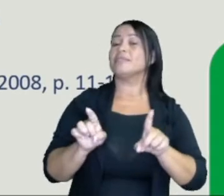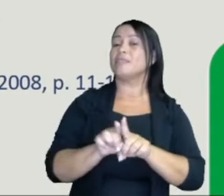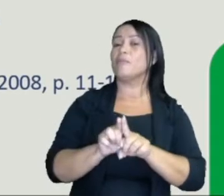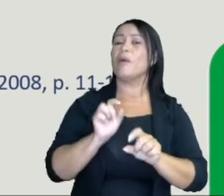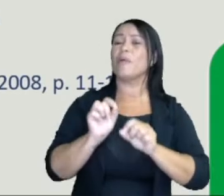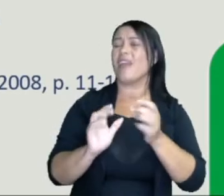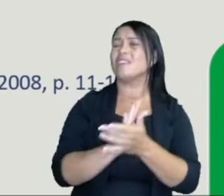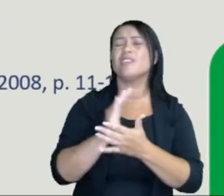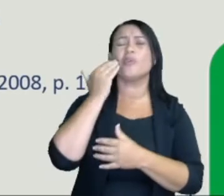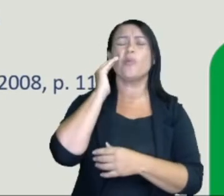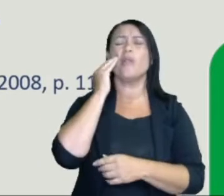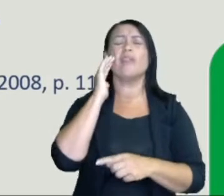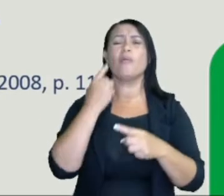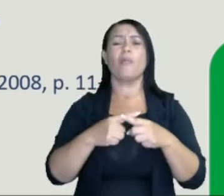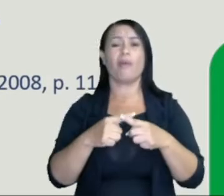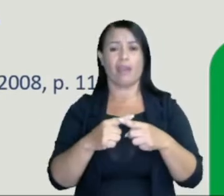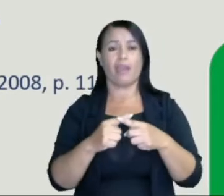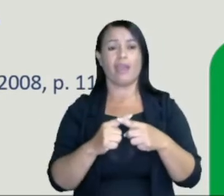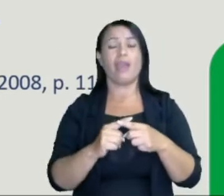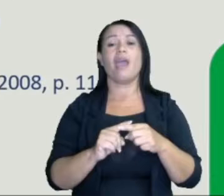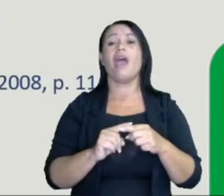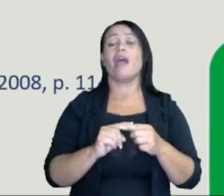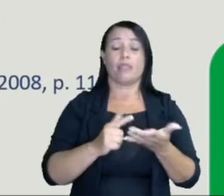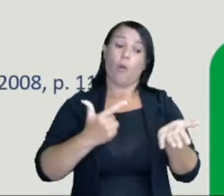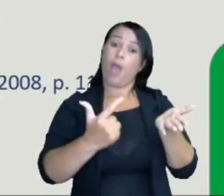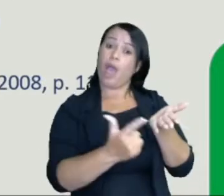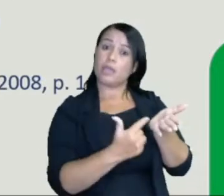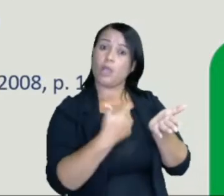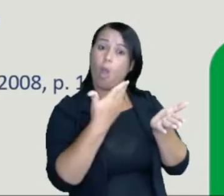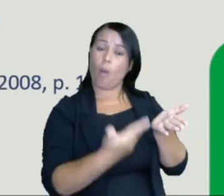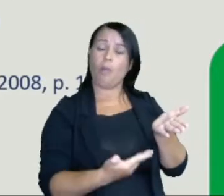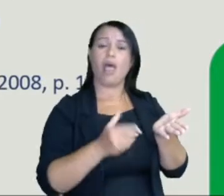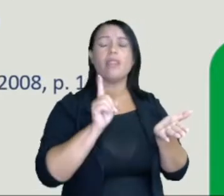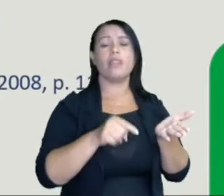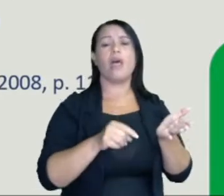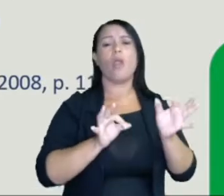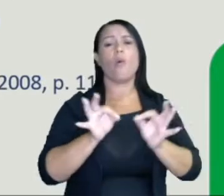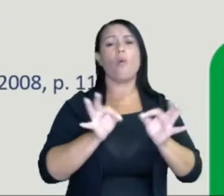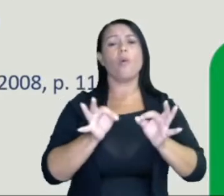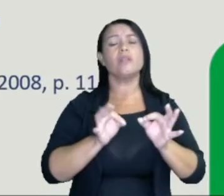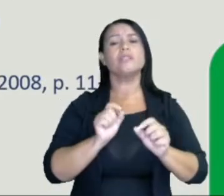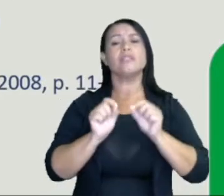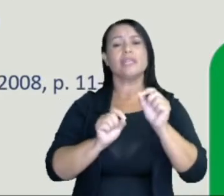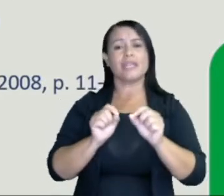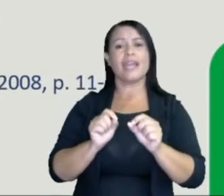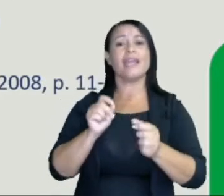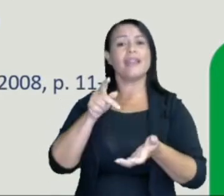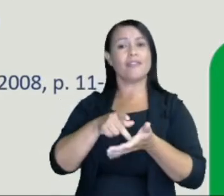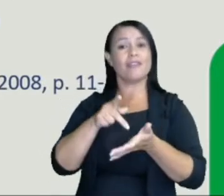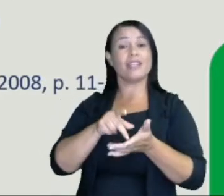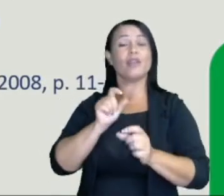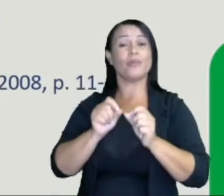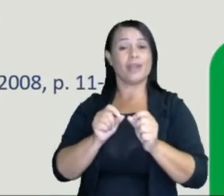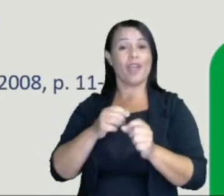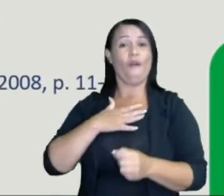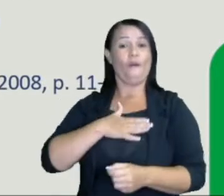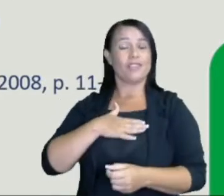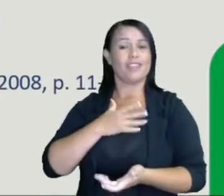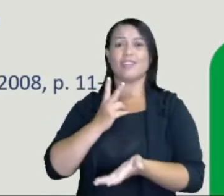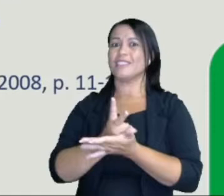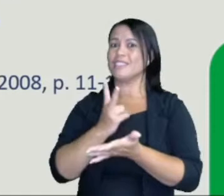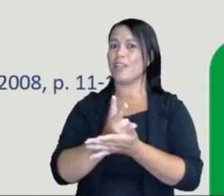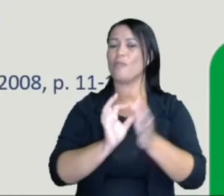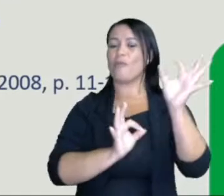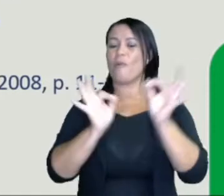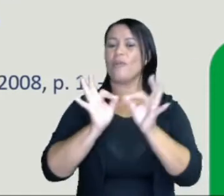no entendía bien por qué. Siendo la enciclopedia un modelo de organización, la realidad no se ajustaba siempre al